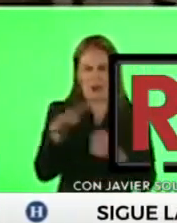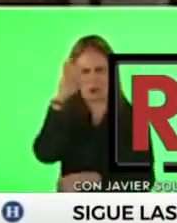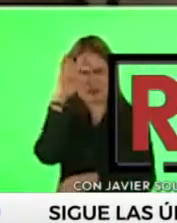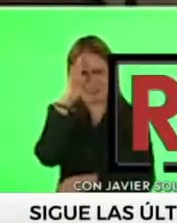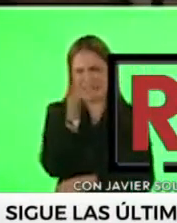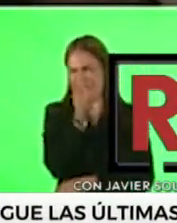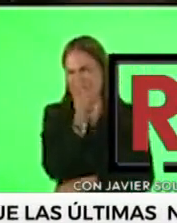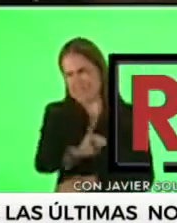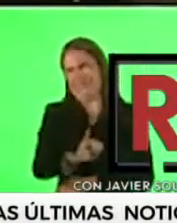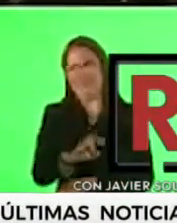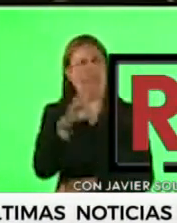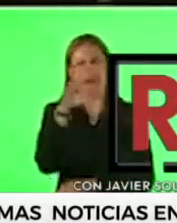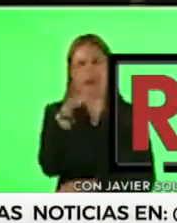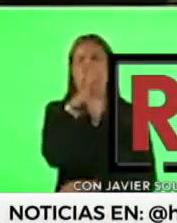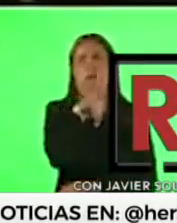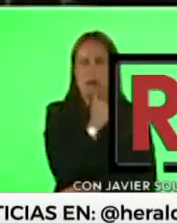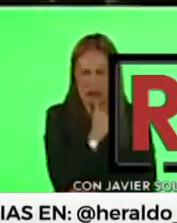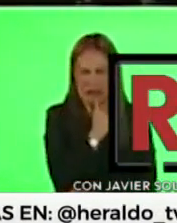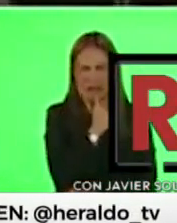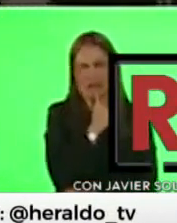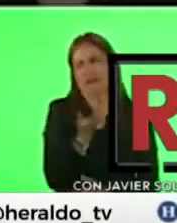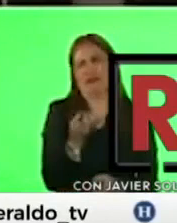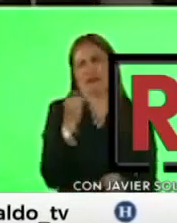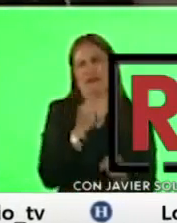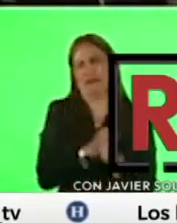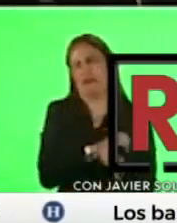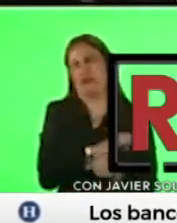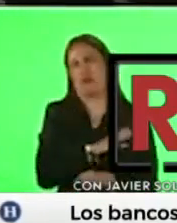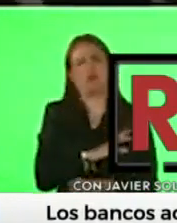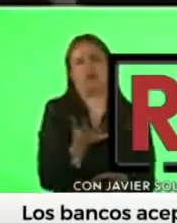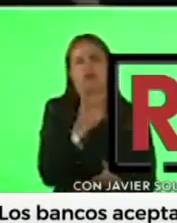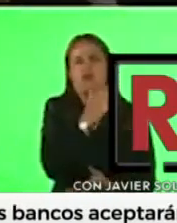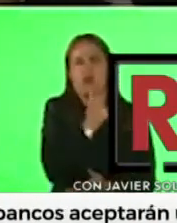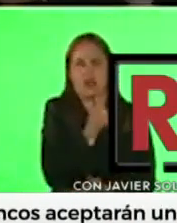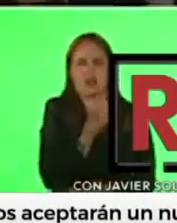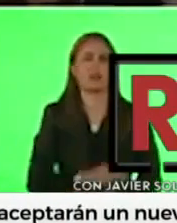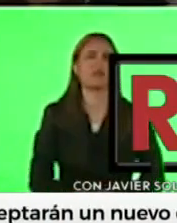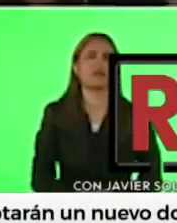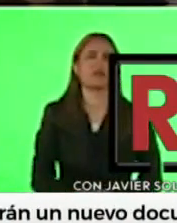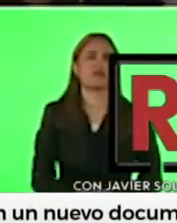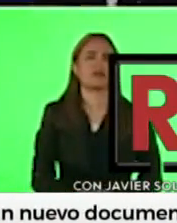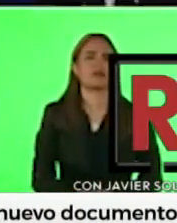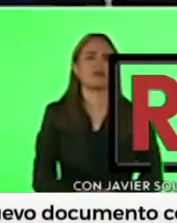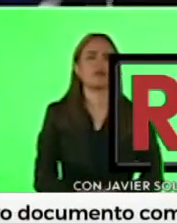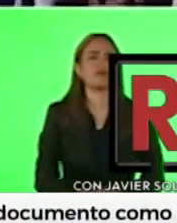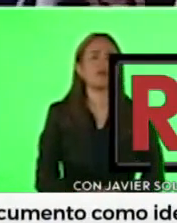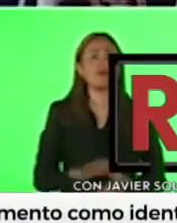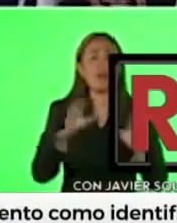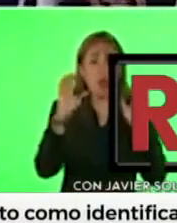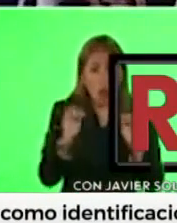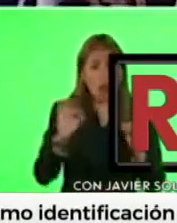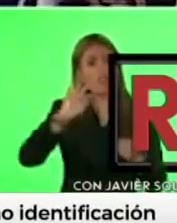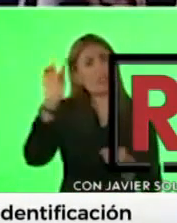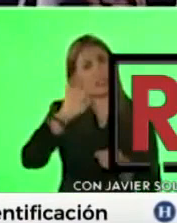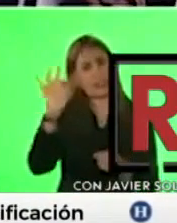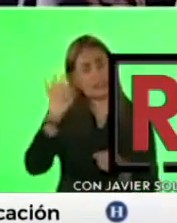lo novedoso tiene que ver con la pluralidad del grupo. Hasta este momento sí es un grupo muy plural. Efectivamente, hay de miembros de